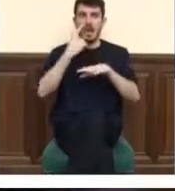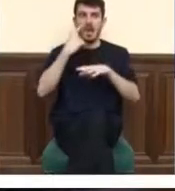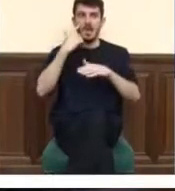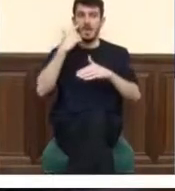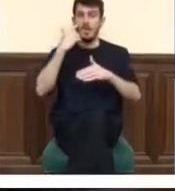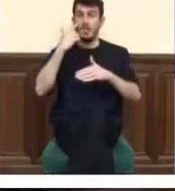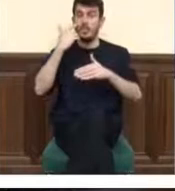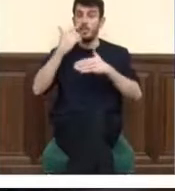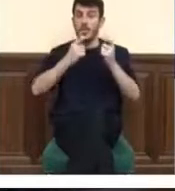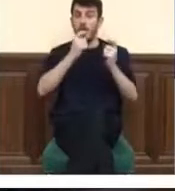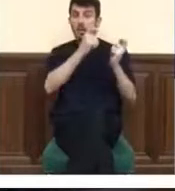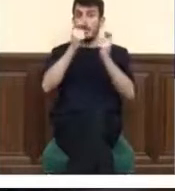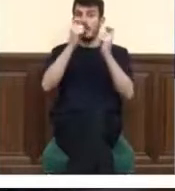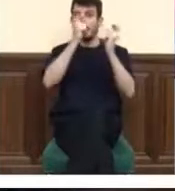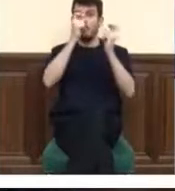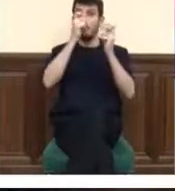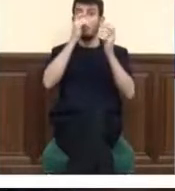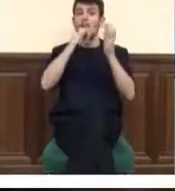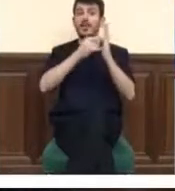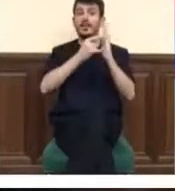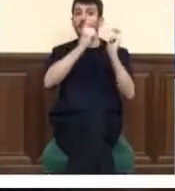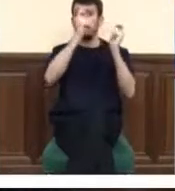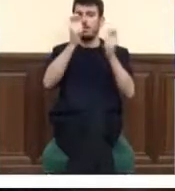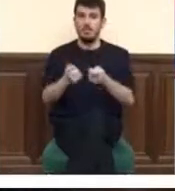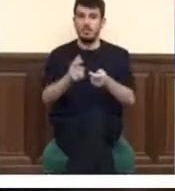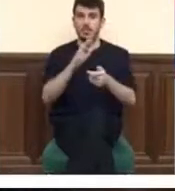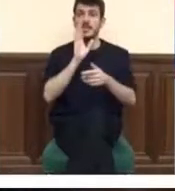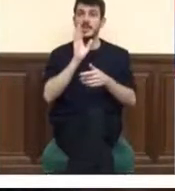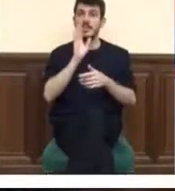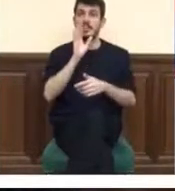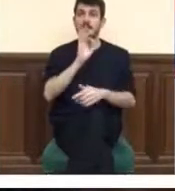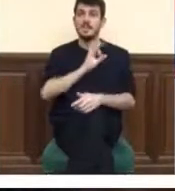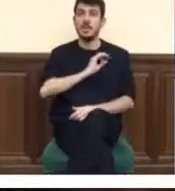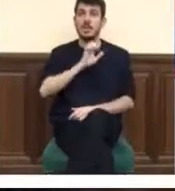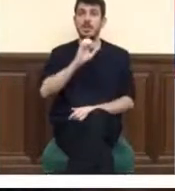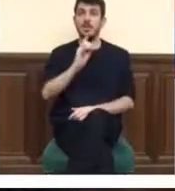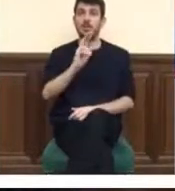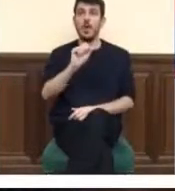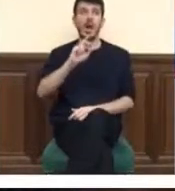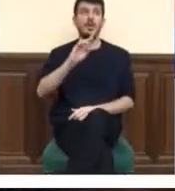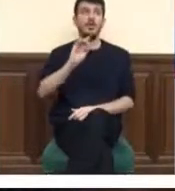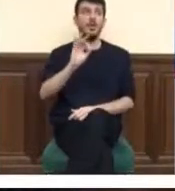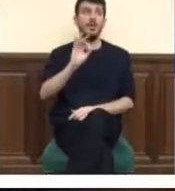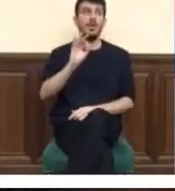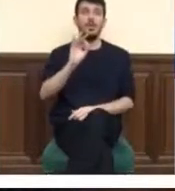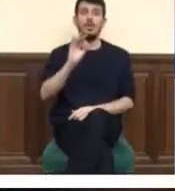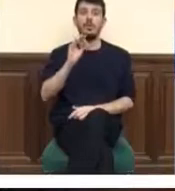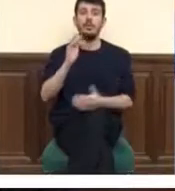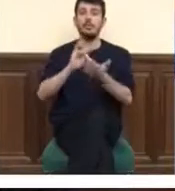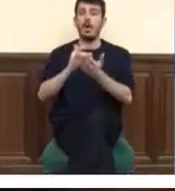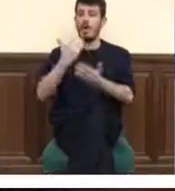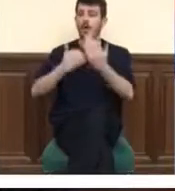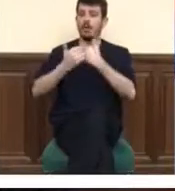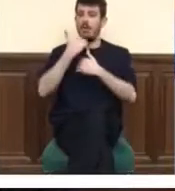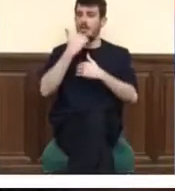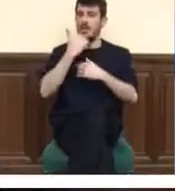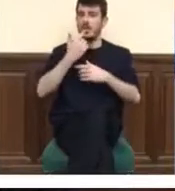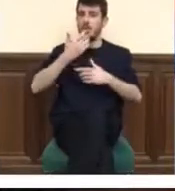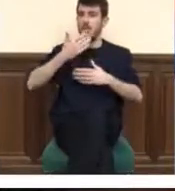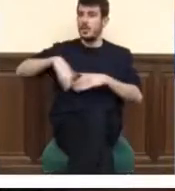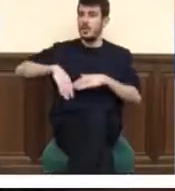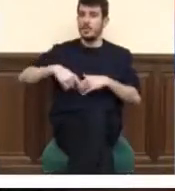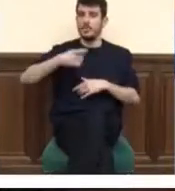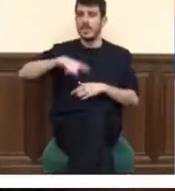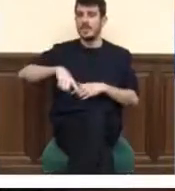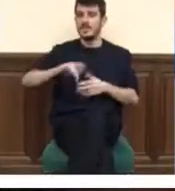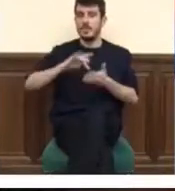este proyecto, porque, como ha relatado don Eduardo, esto se hizo prácticamente en los últimos meses de